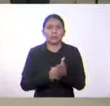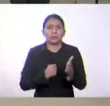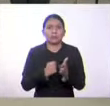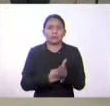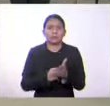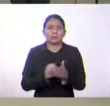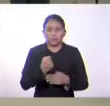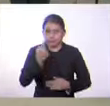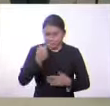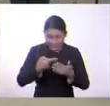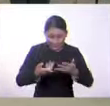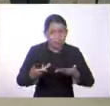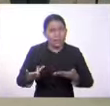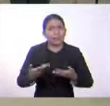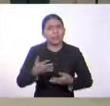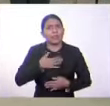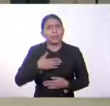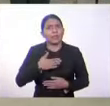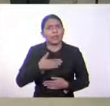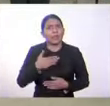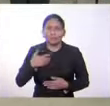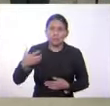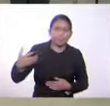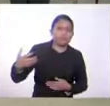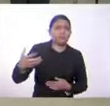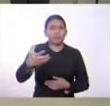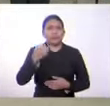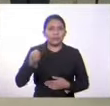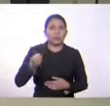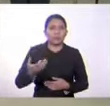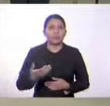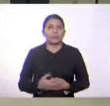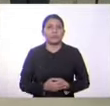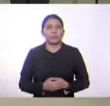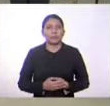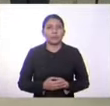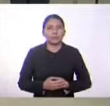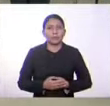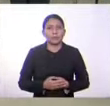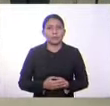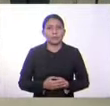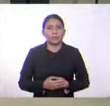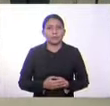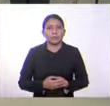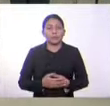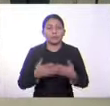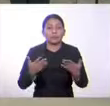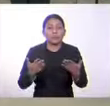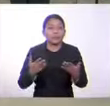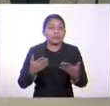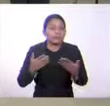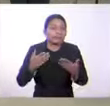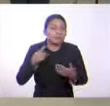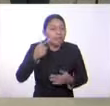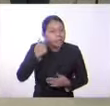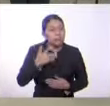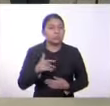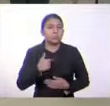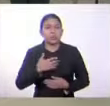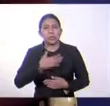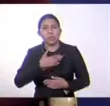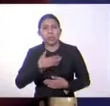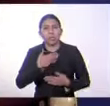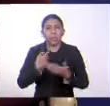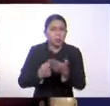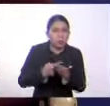ya existen y por la conquista de aquellos que no, ¿verdad? Algo que también lo tengo como para poder discutir